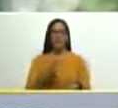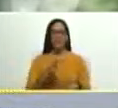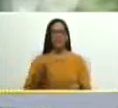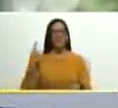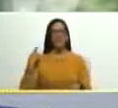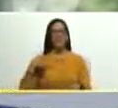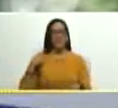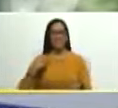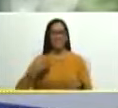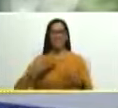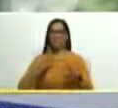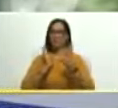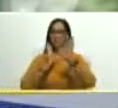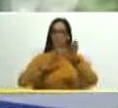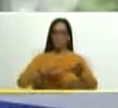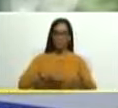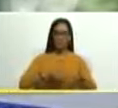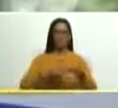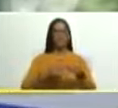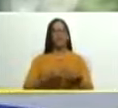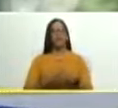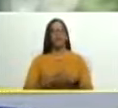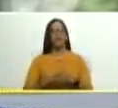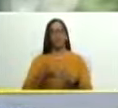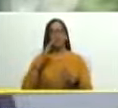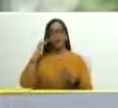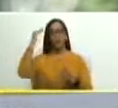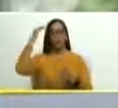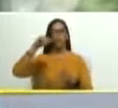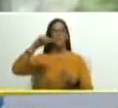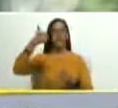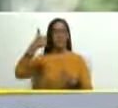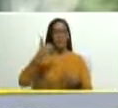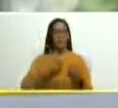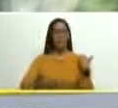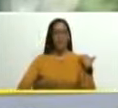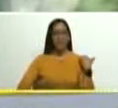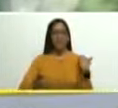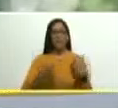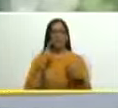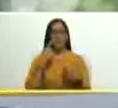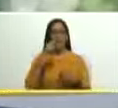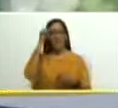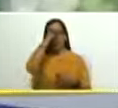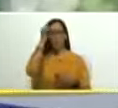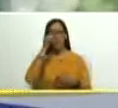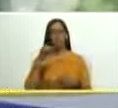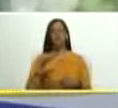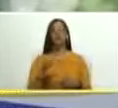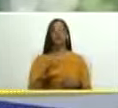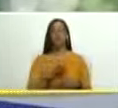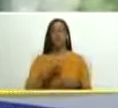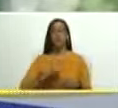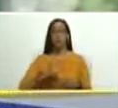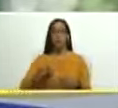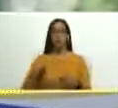con esta población de adultos mayores, presidente. Mire el domingo cómo estuvimos. Somos punta de